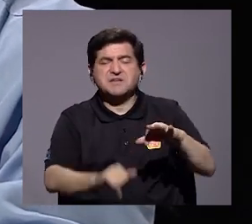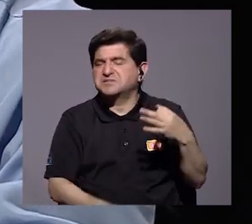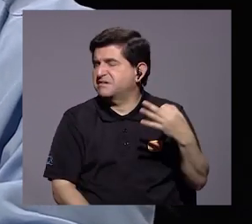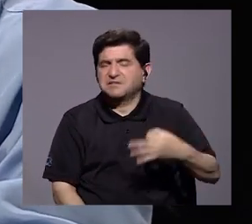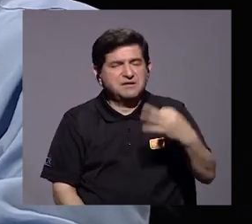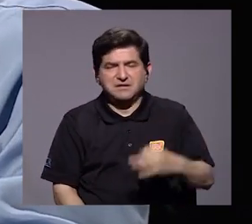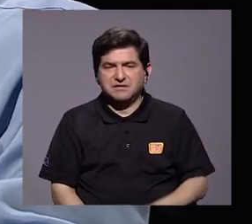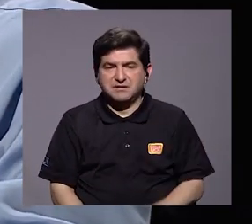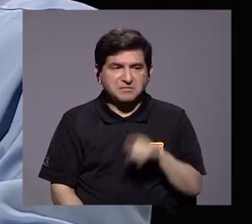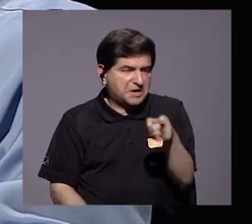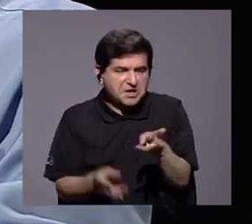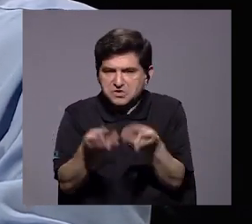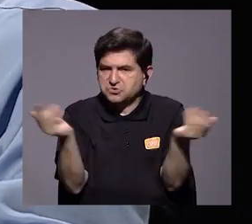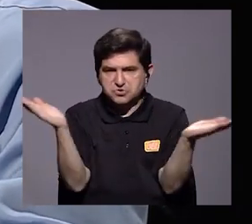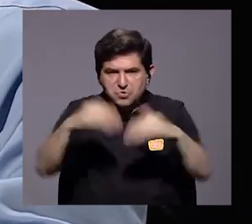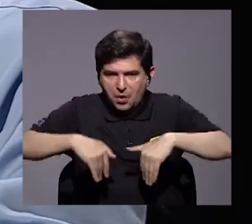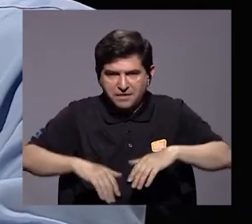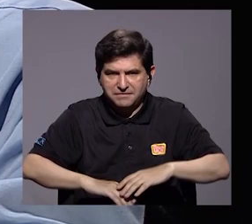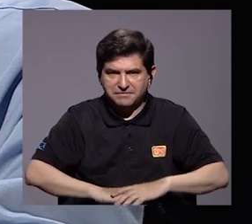solución verdad